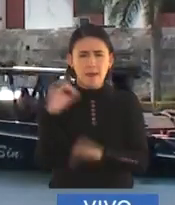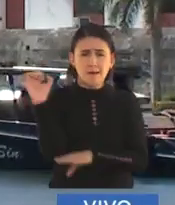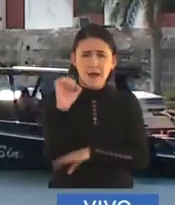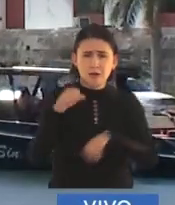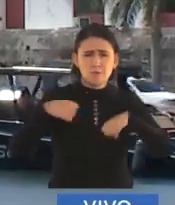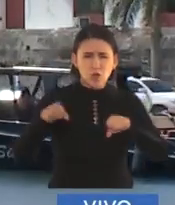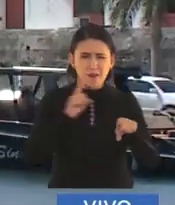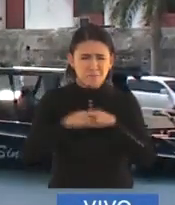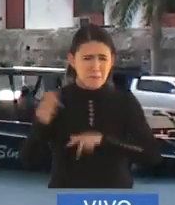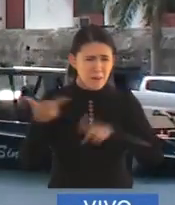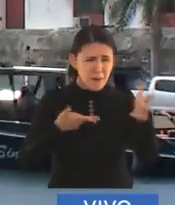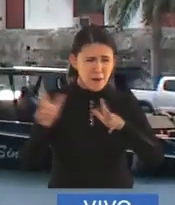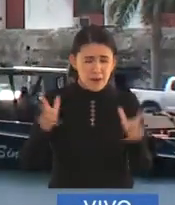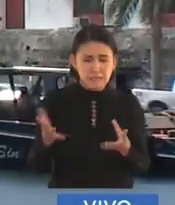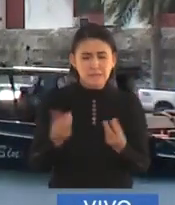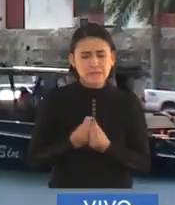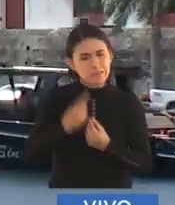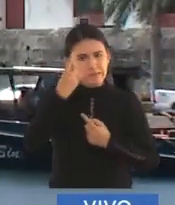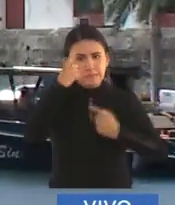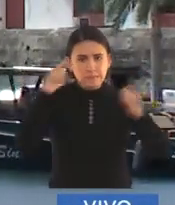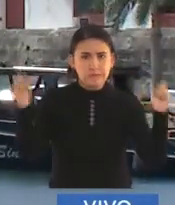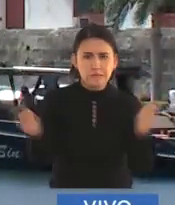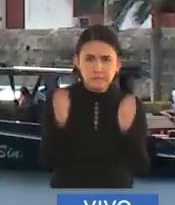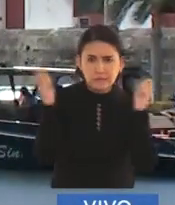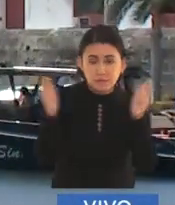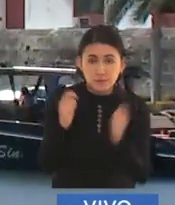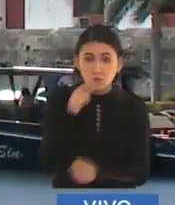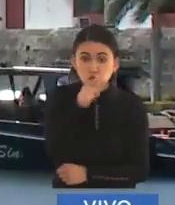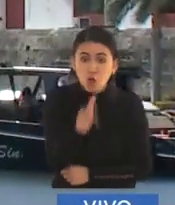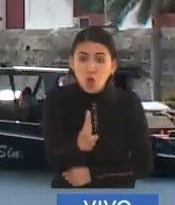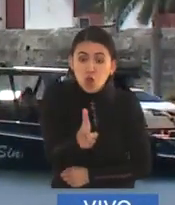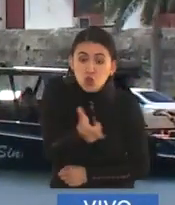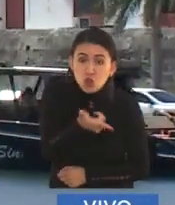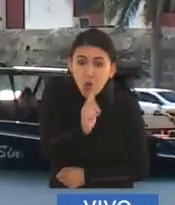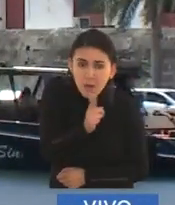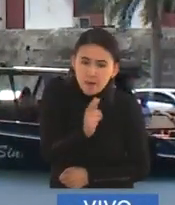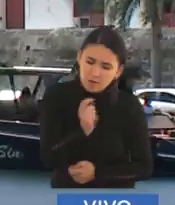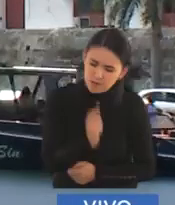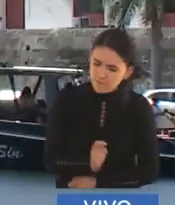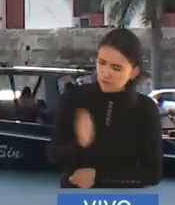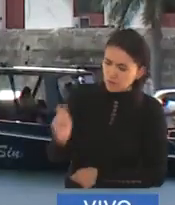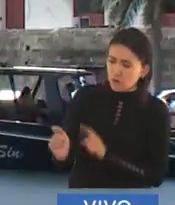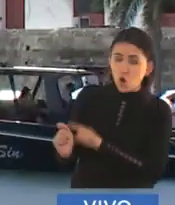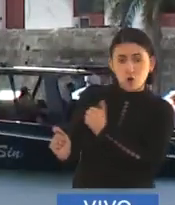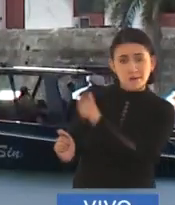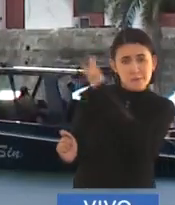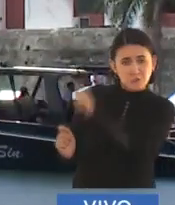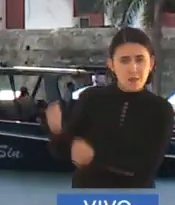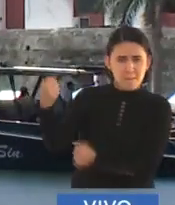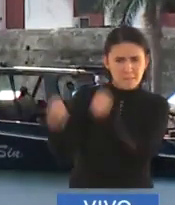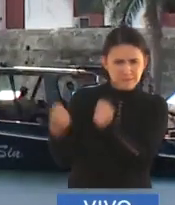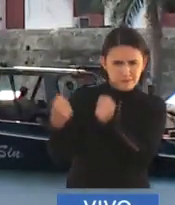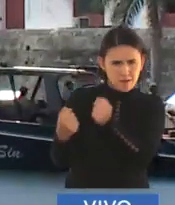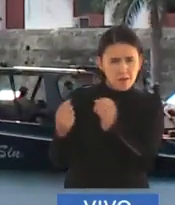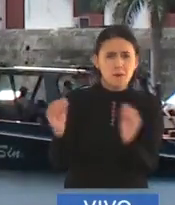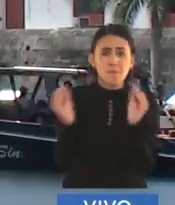han lanzado una campaña para que los conductores, si toman, entreguen las llaves y para que además no manejen en